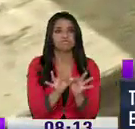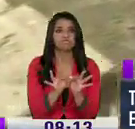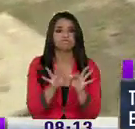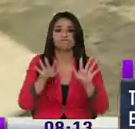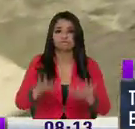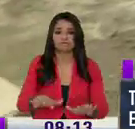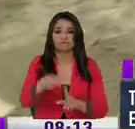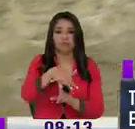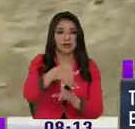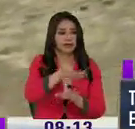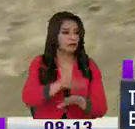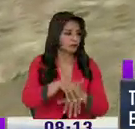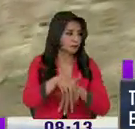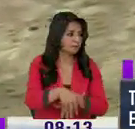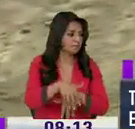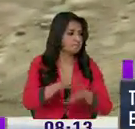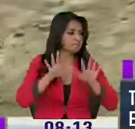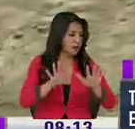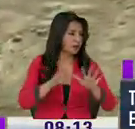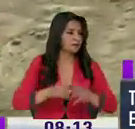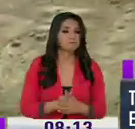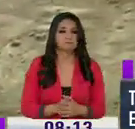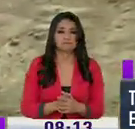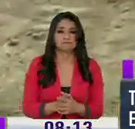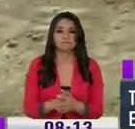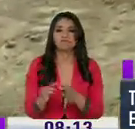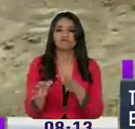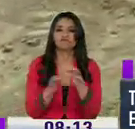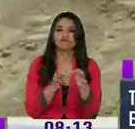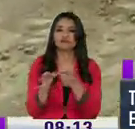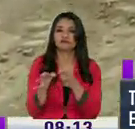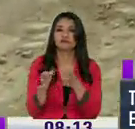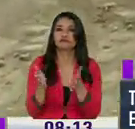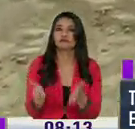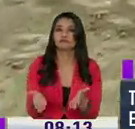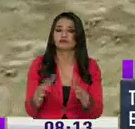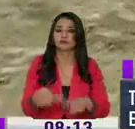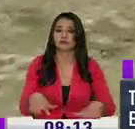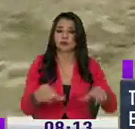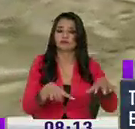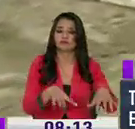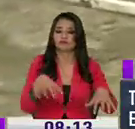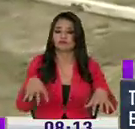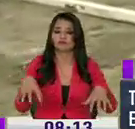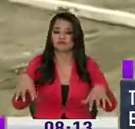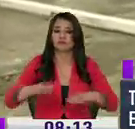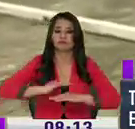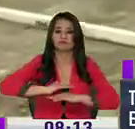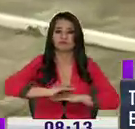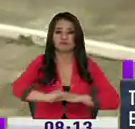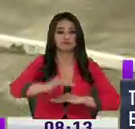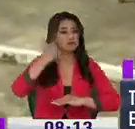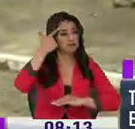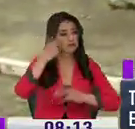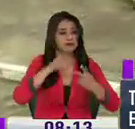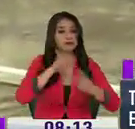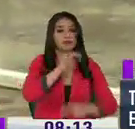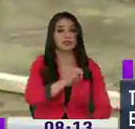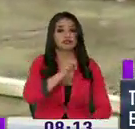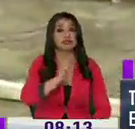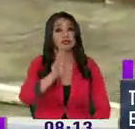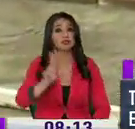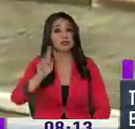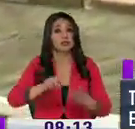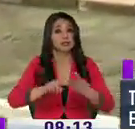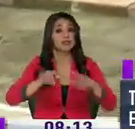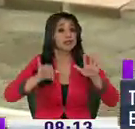afectaciones de las manifestaciones. Es importante señalar en qué tipo de tramos y cuándo se va a intervenir la prensa, las Naciones Unidas y también el 6 de